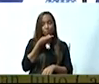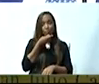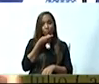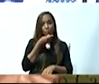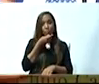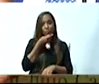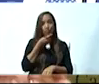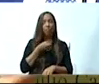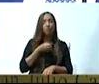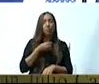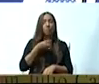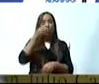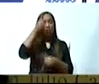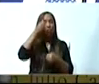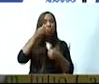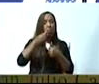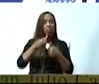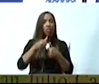mí me tocó recibir aquí